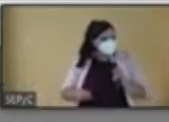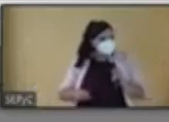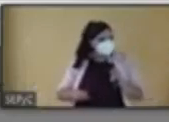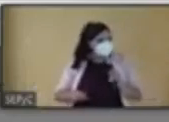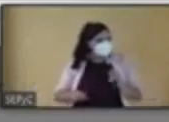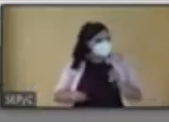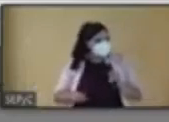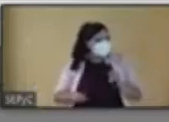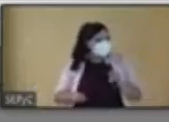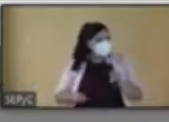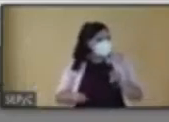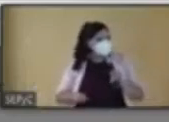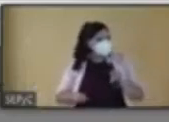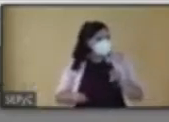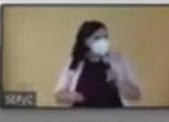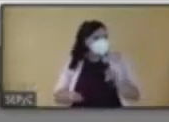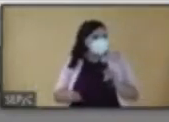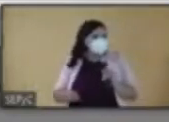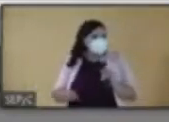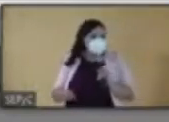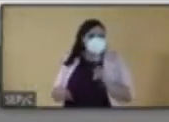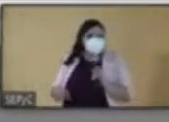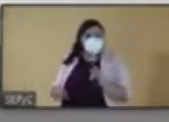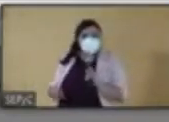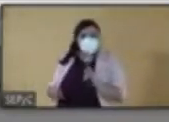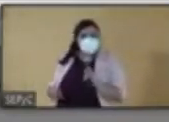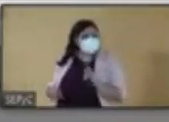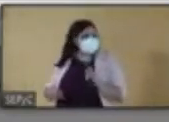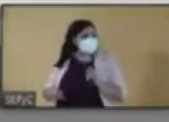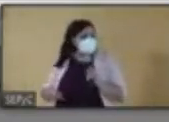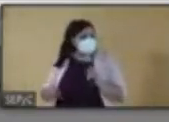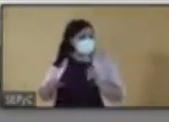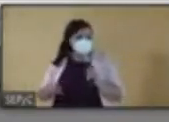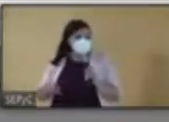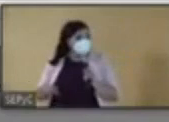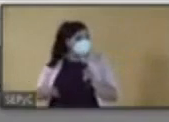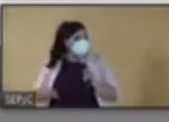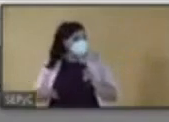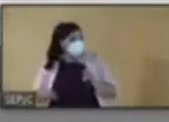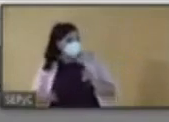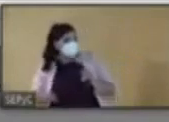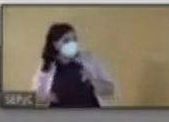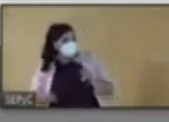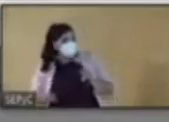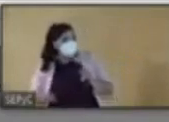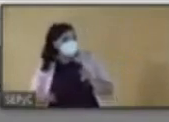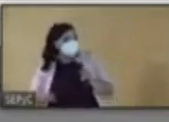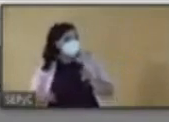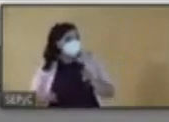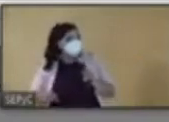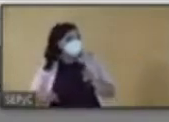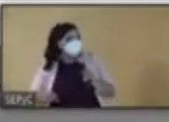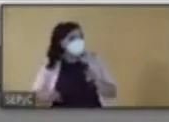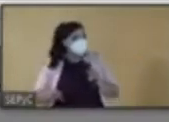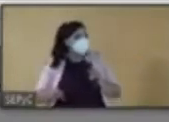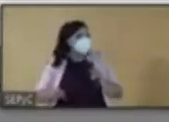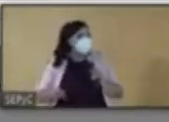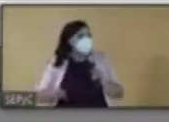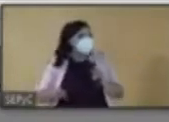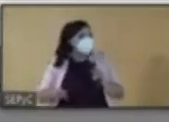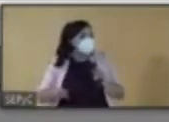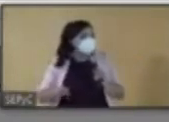y debemos señalar el monto aproximado del apoyo mensual obtenido, así como la moneda o el